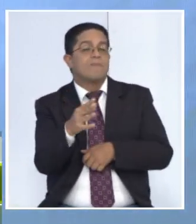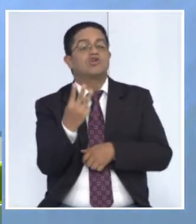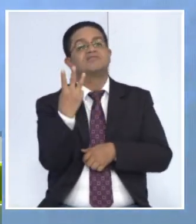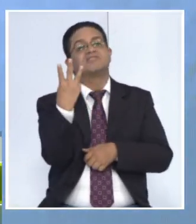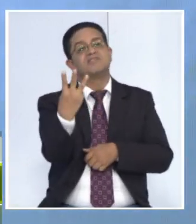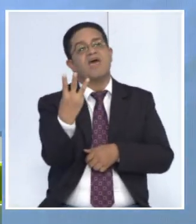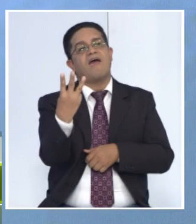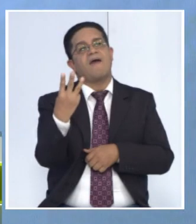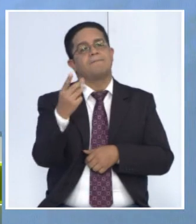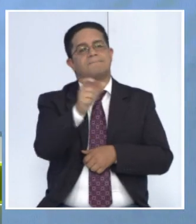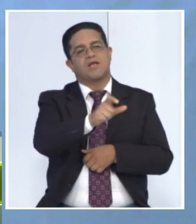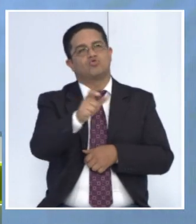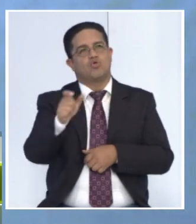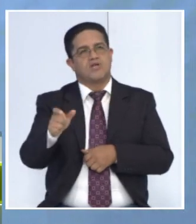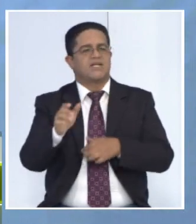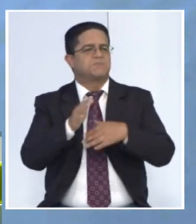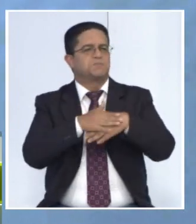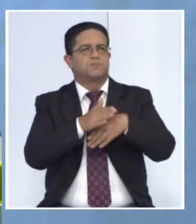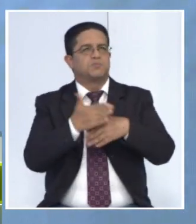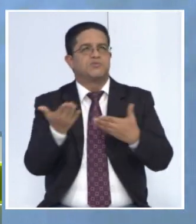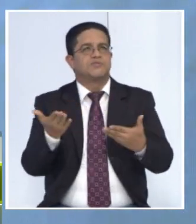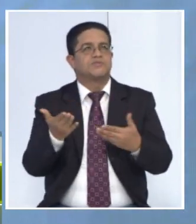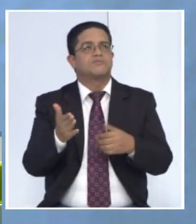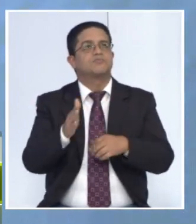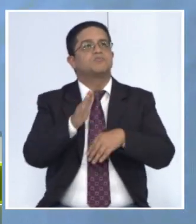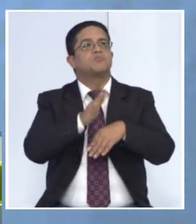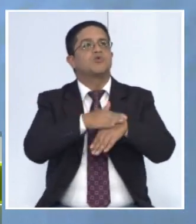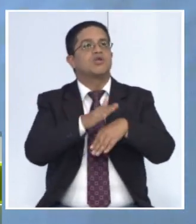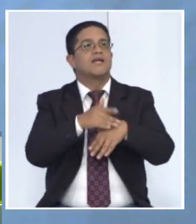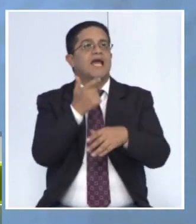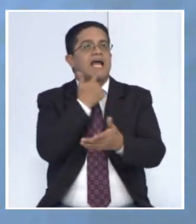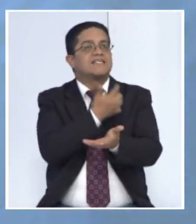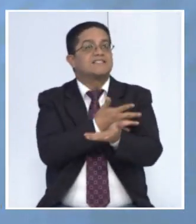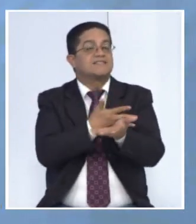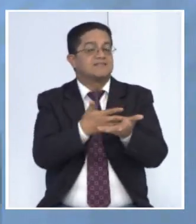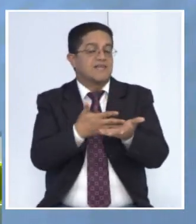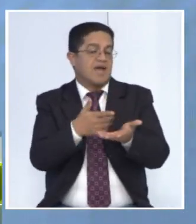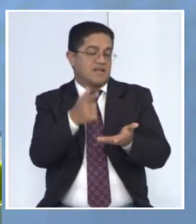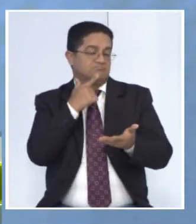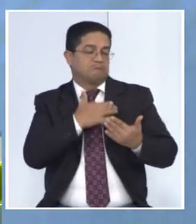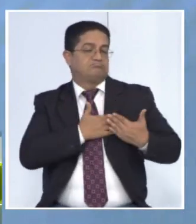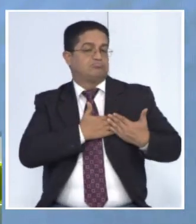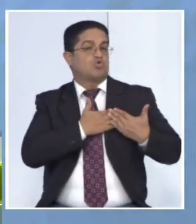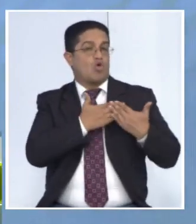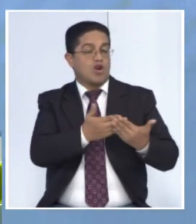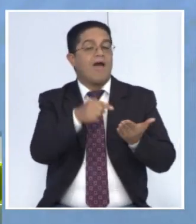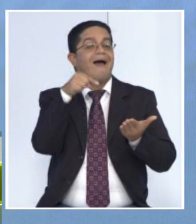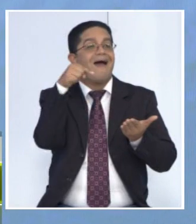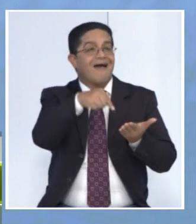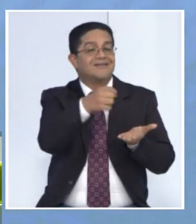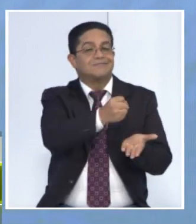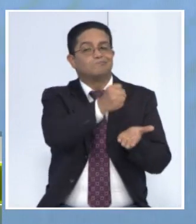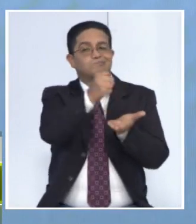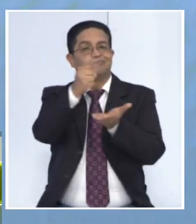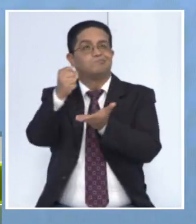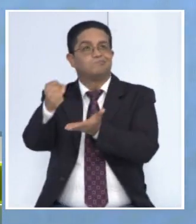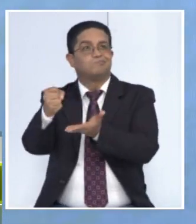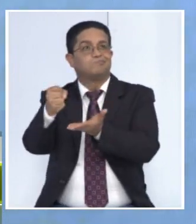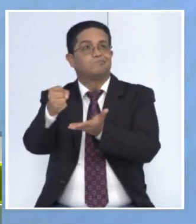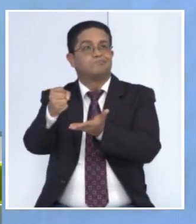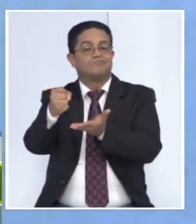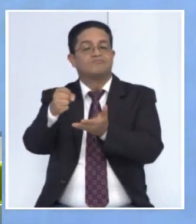vidas, porque la sangre, una vez que la persona hace su donación, esa sangre se divide en